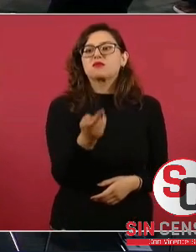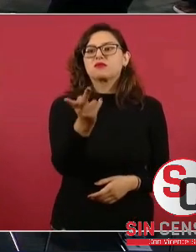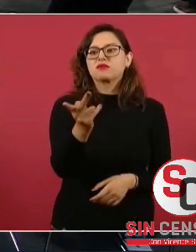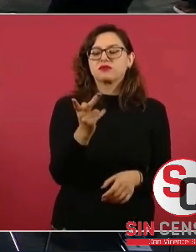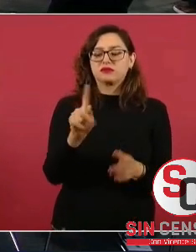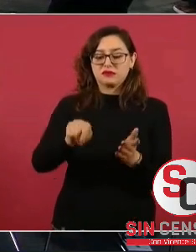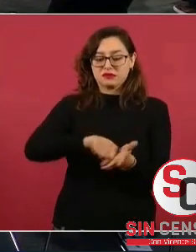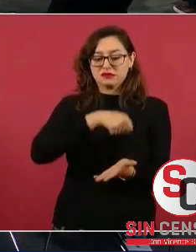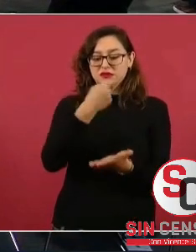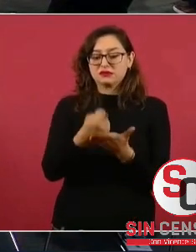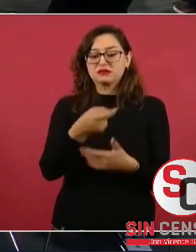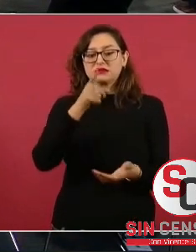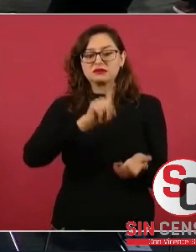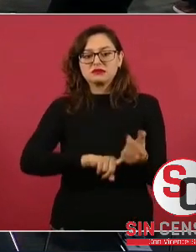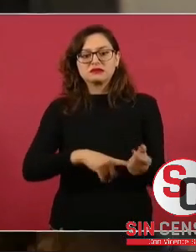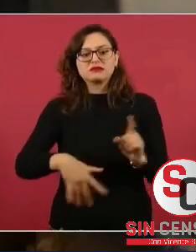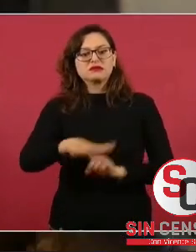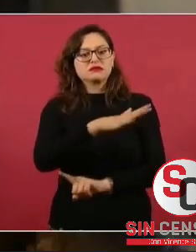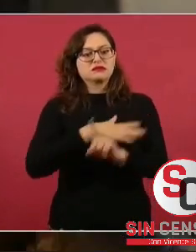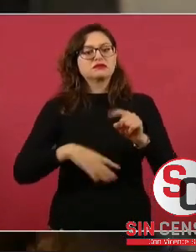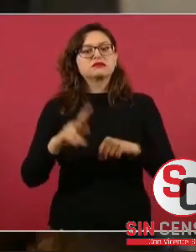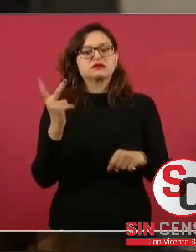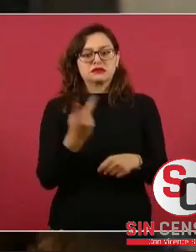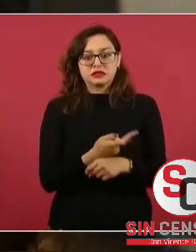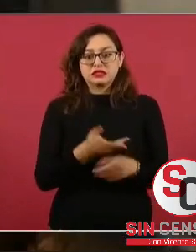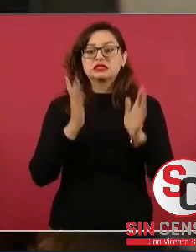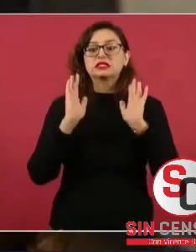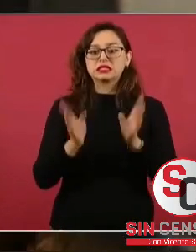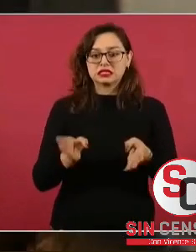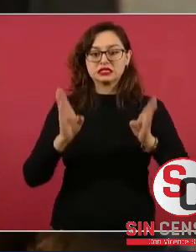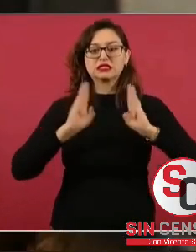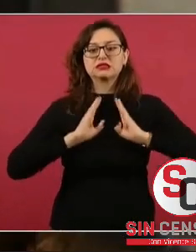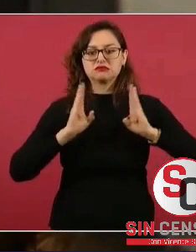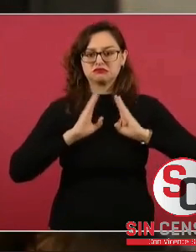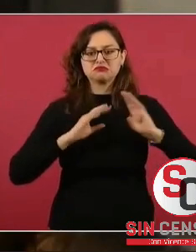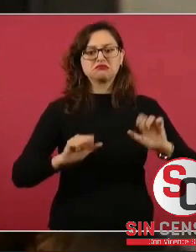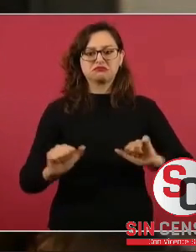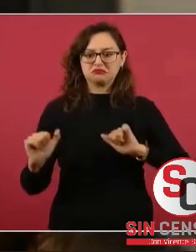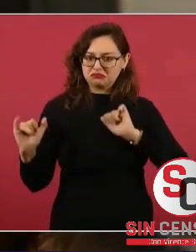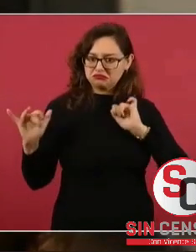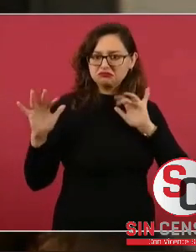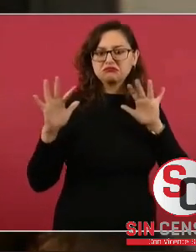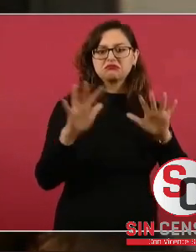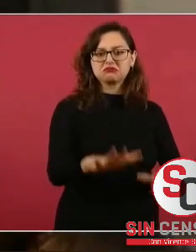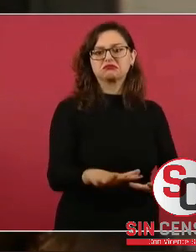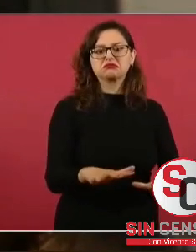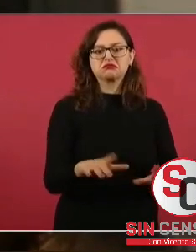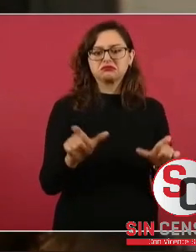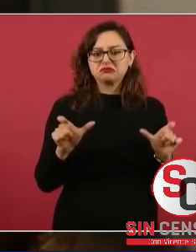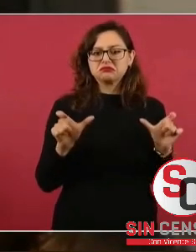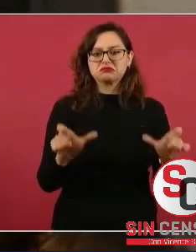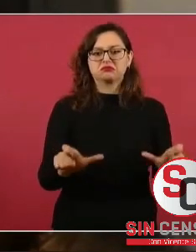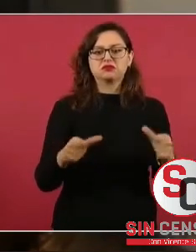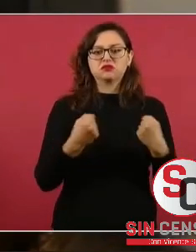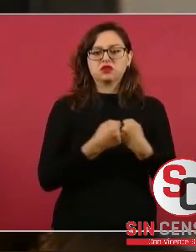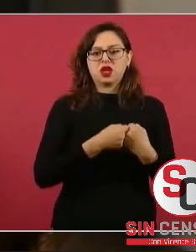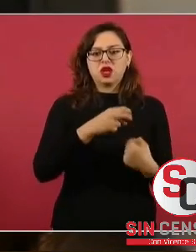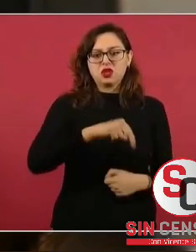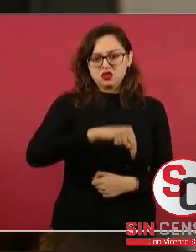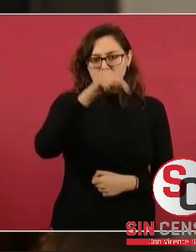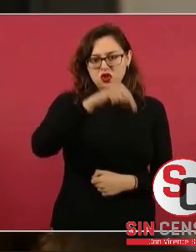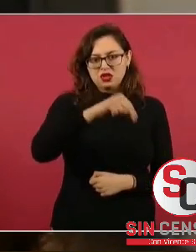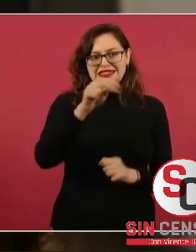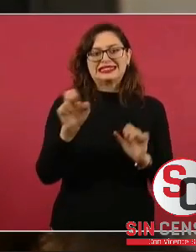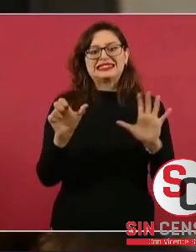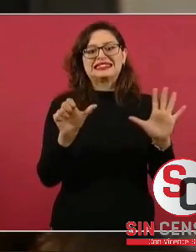en este momento? Vemos que han llegado militares a la frontera norte. En los últimos días, más de 600 militares